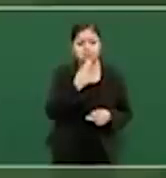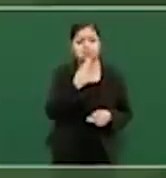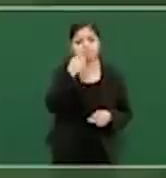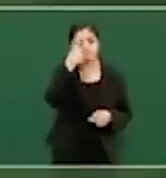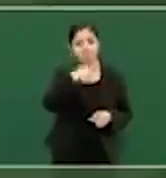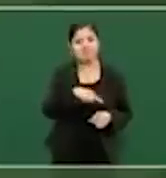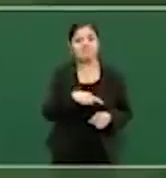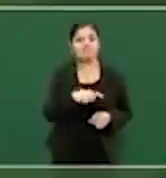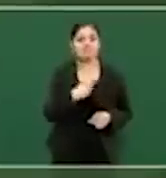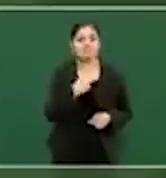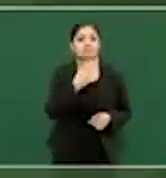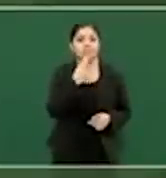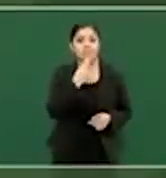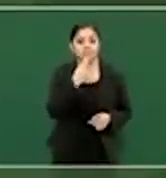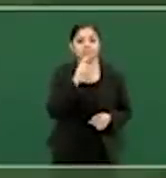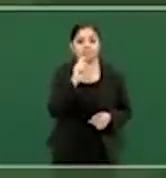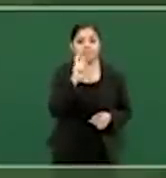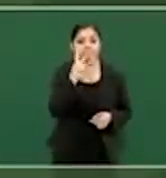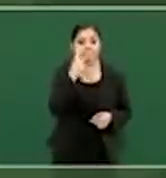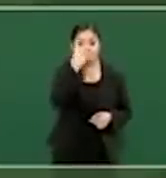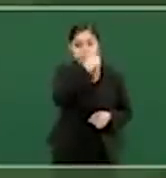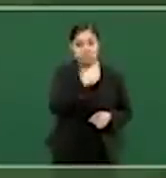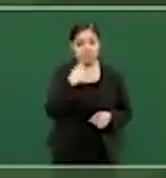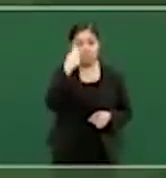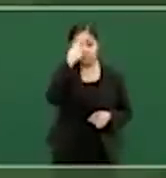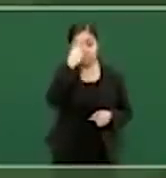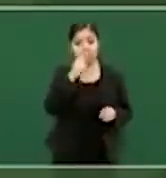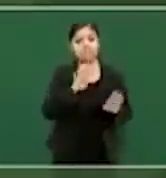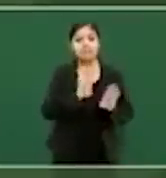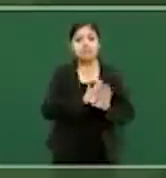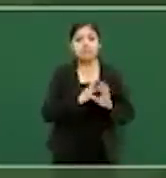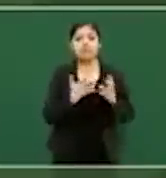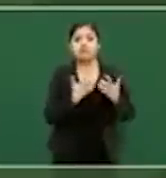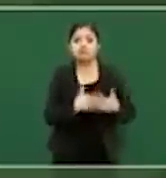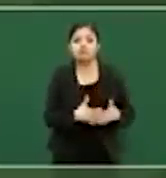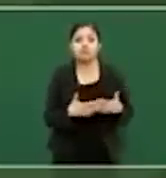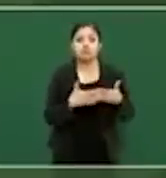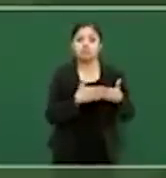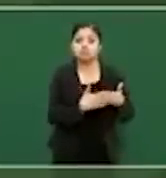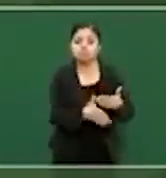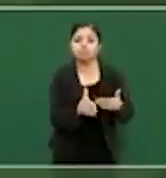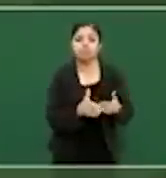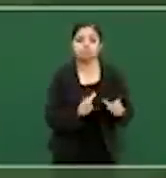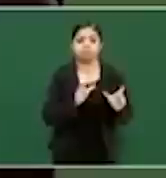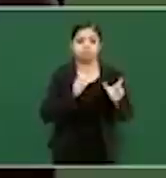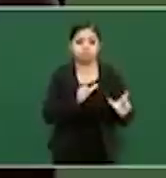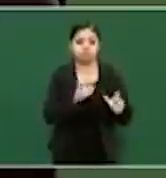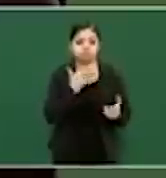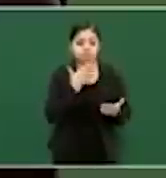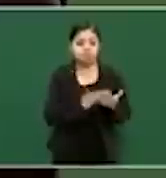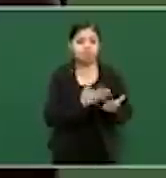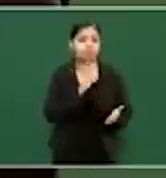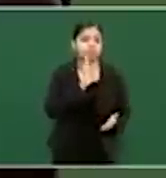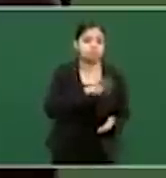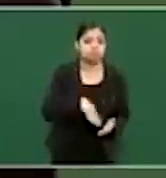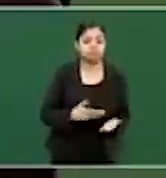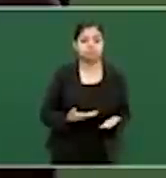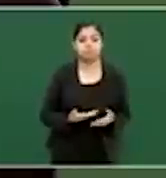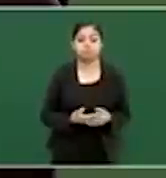cada 24 horas cómo vamos en materia de seguridad,